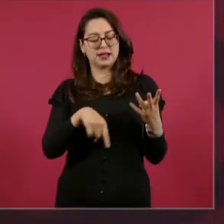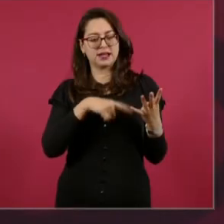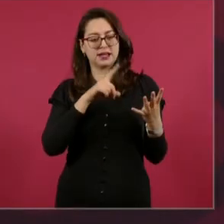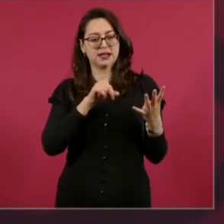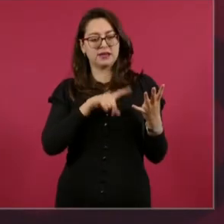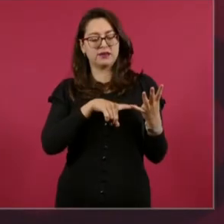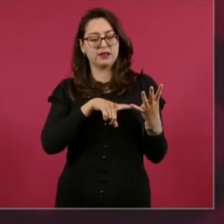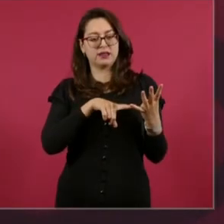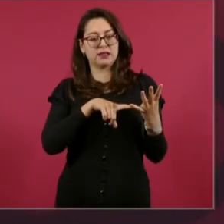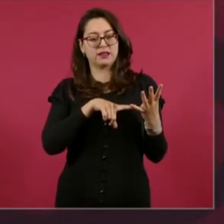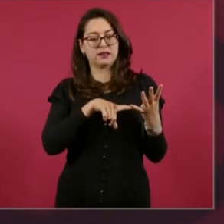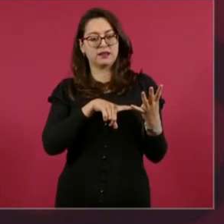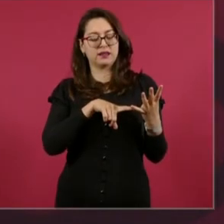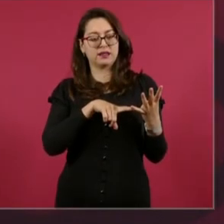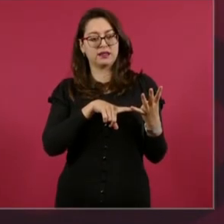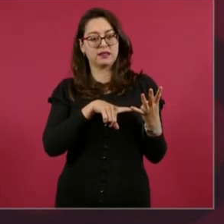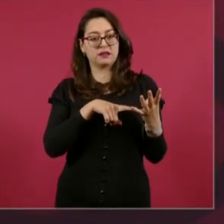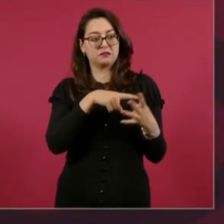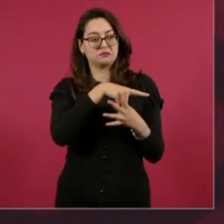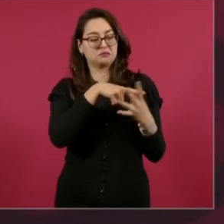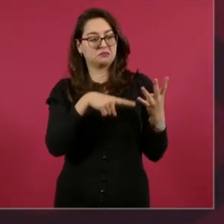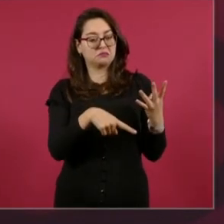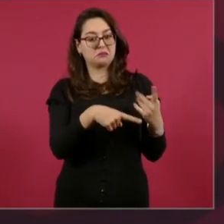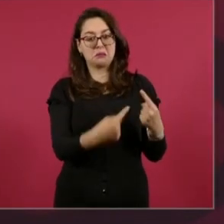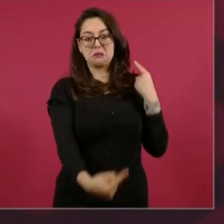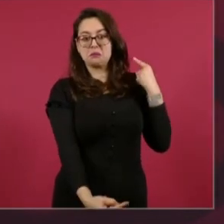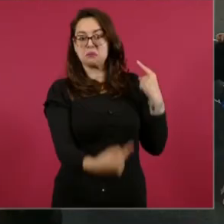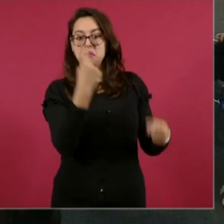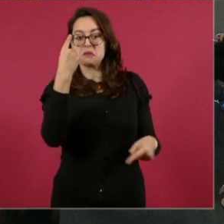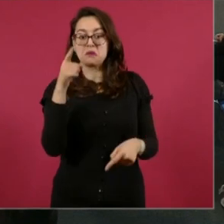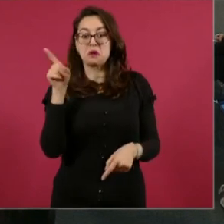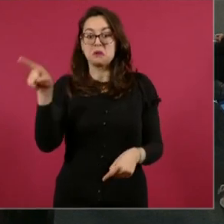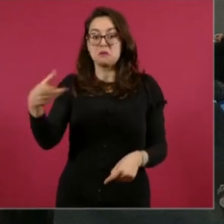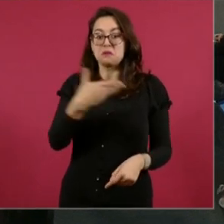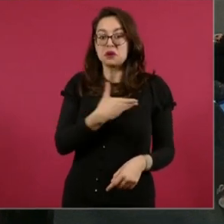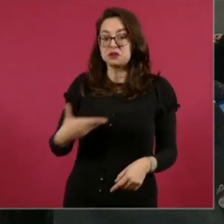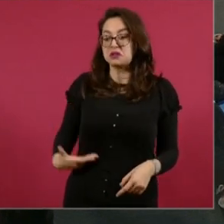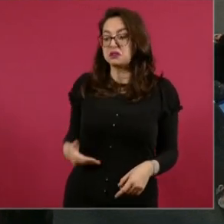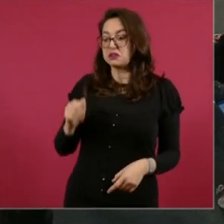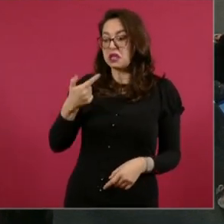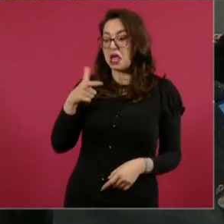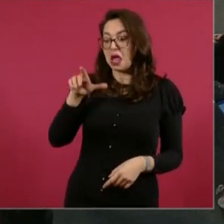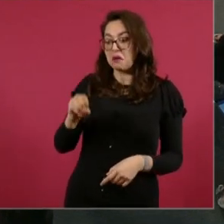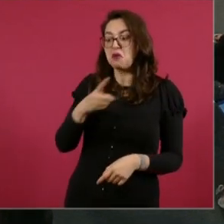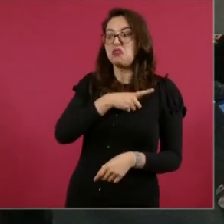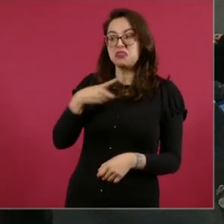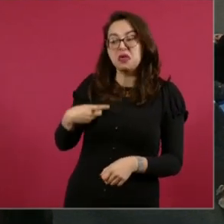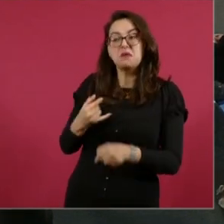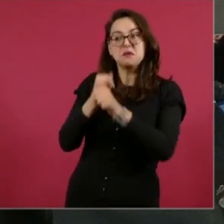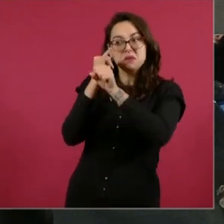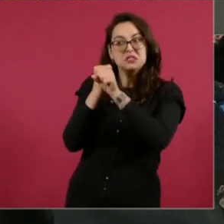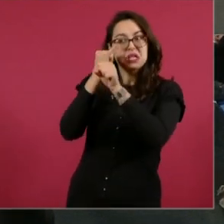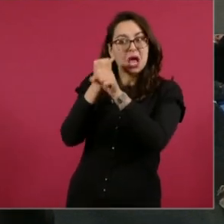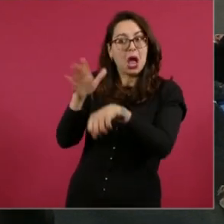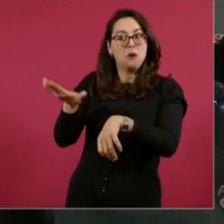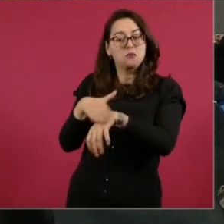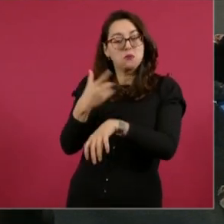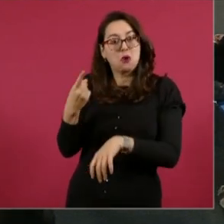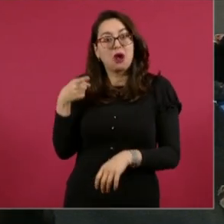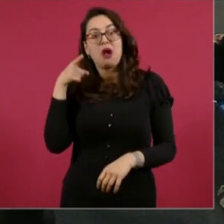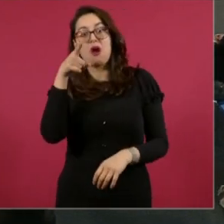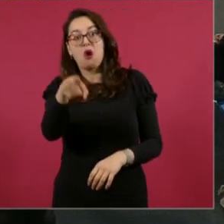Cutier, de que me deben de investigar por el accidente en que lamentablemente perdió la